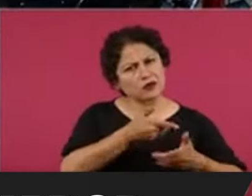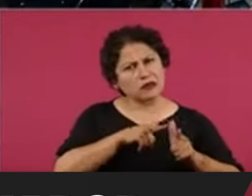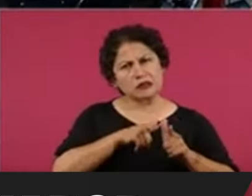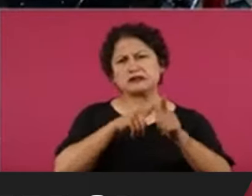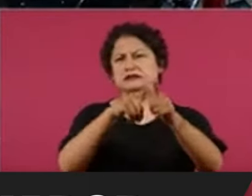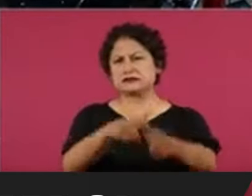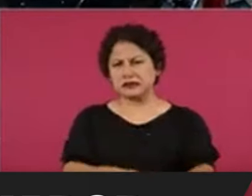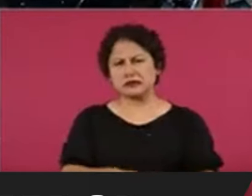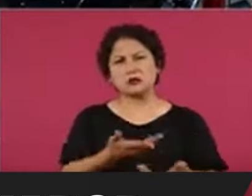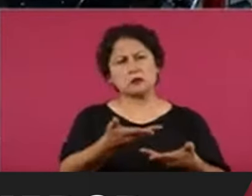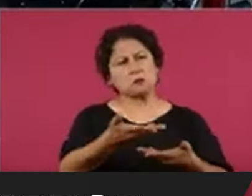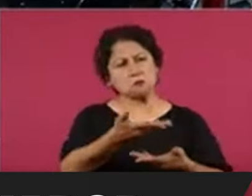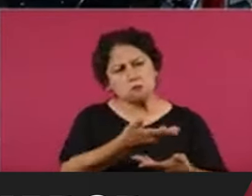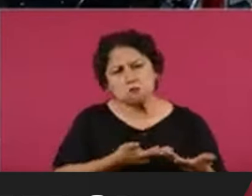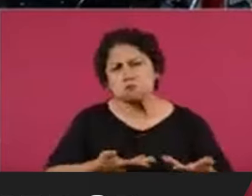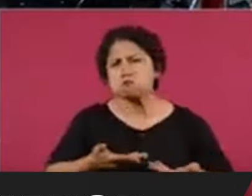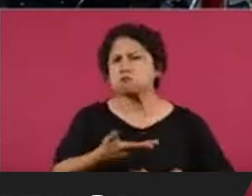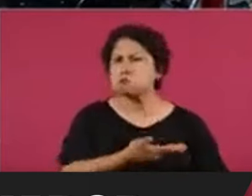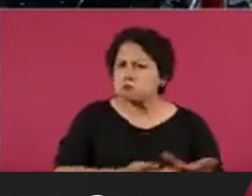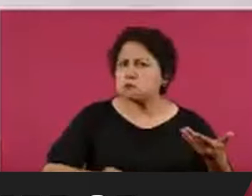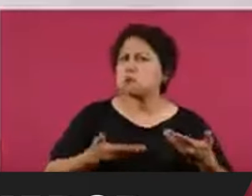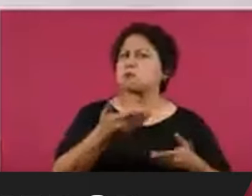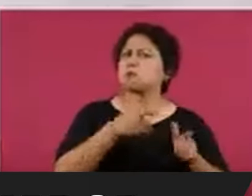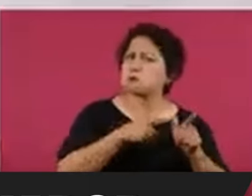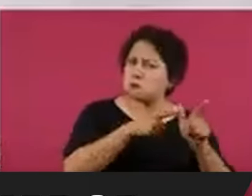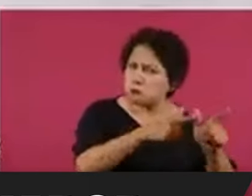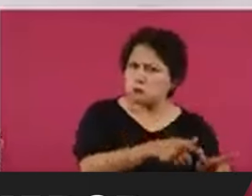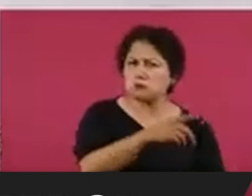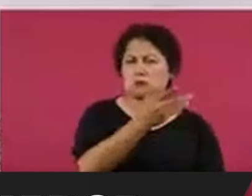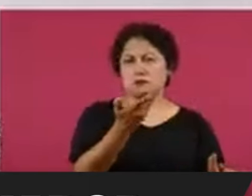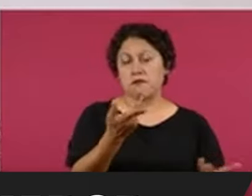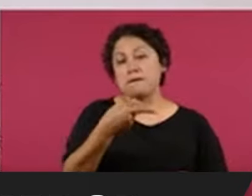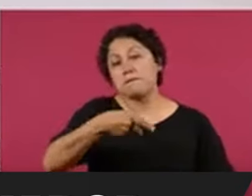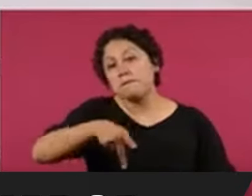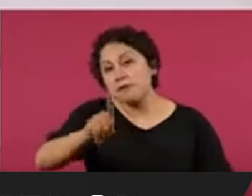ojalá y haya de parte de ellos